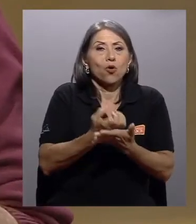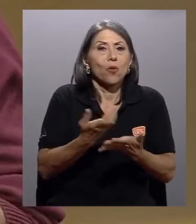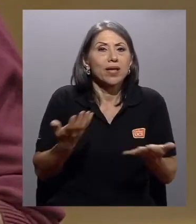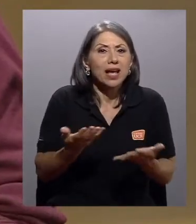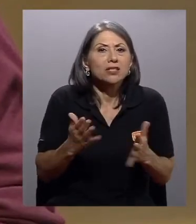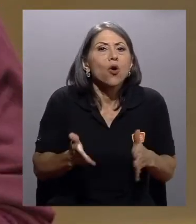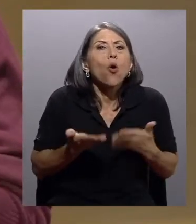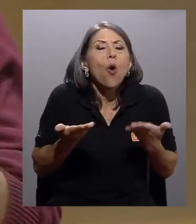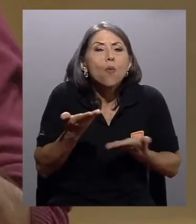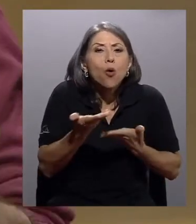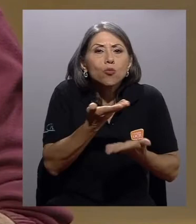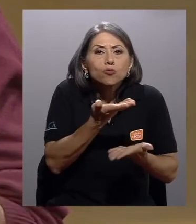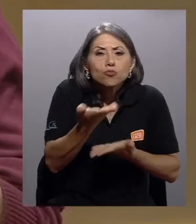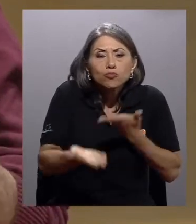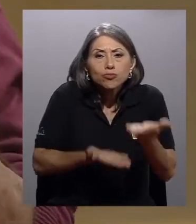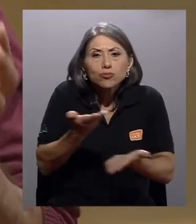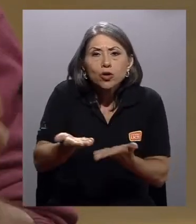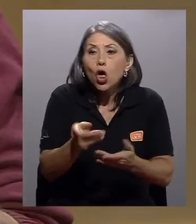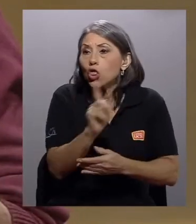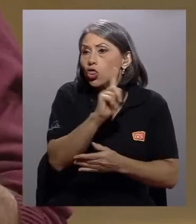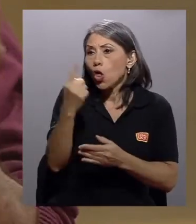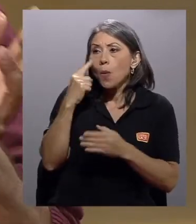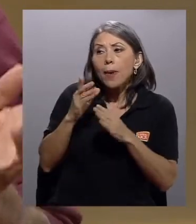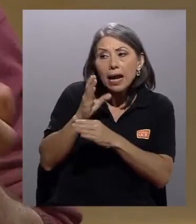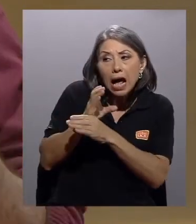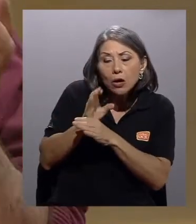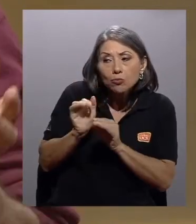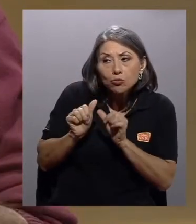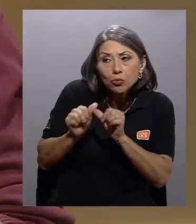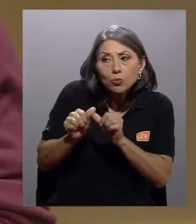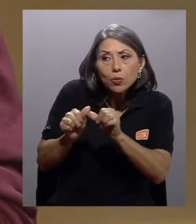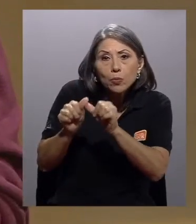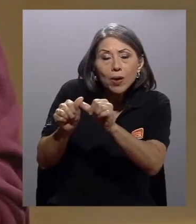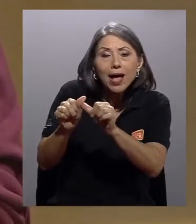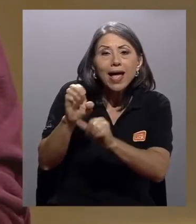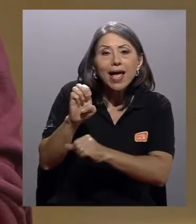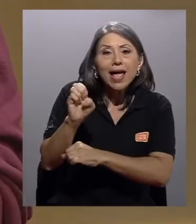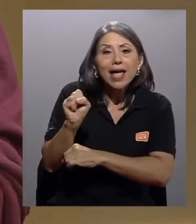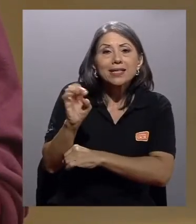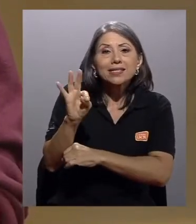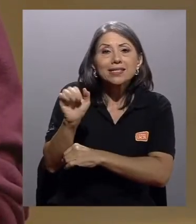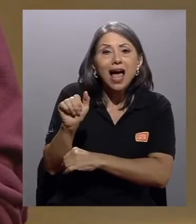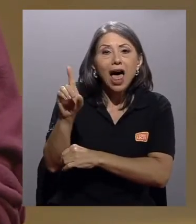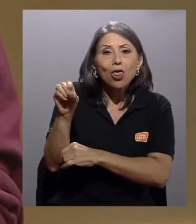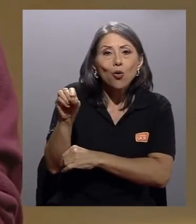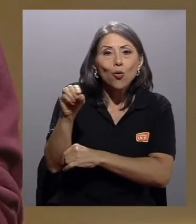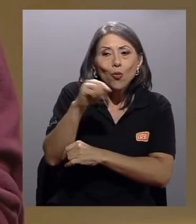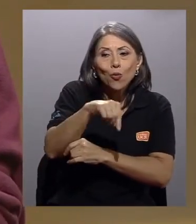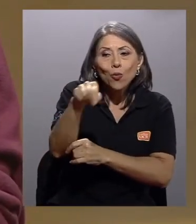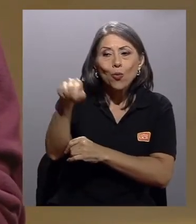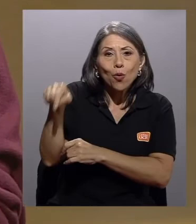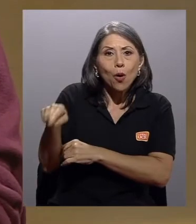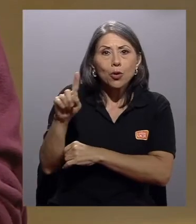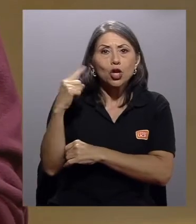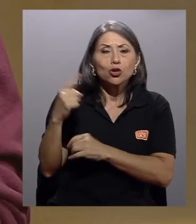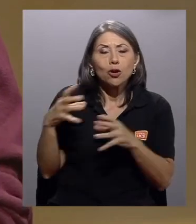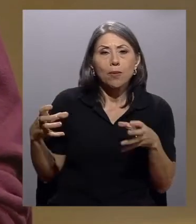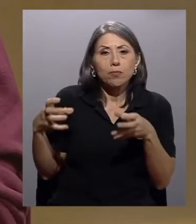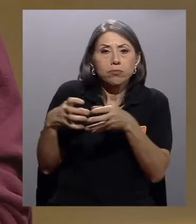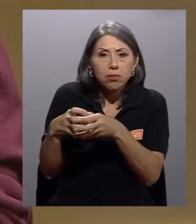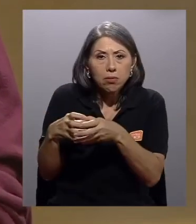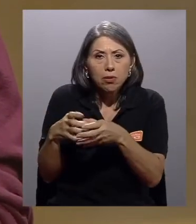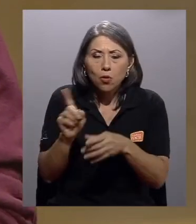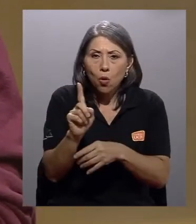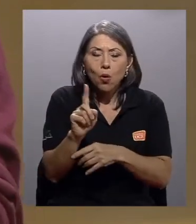el Estado no es una unidad en sí, por sí misma, es cuánto cuesta a las